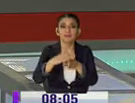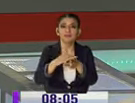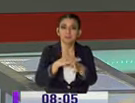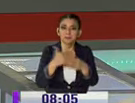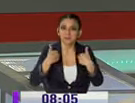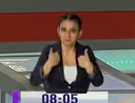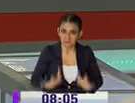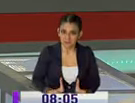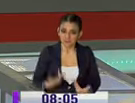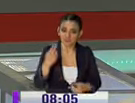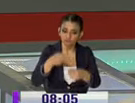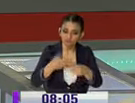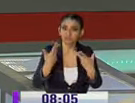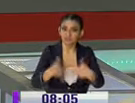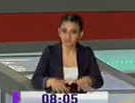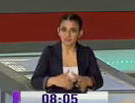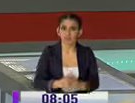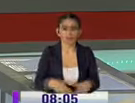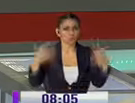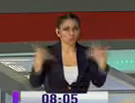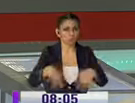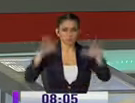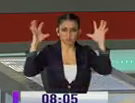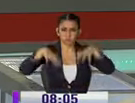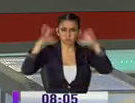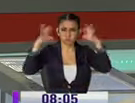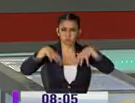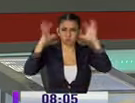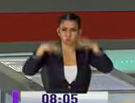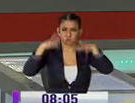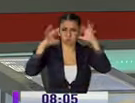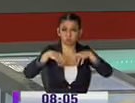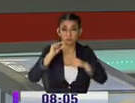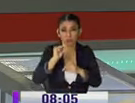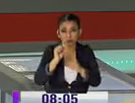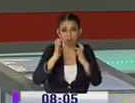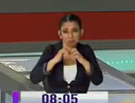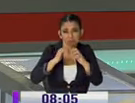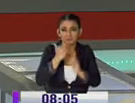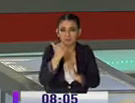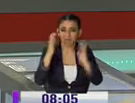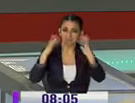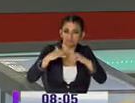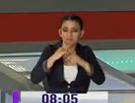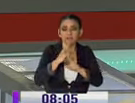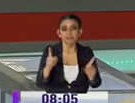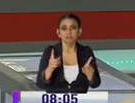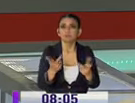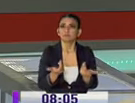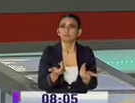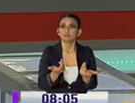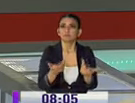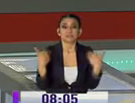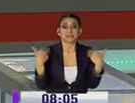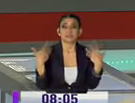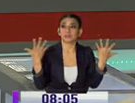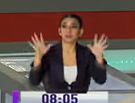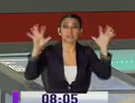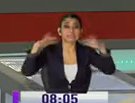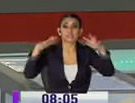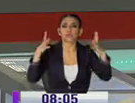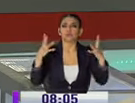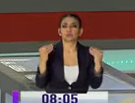invitarnos, estuvimos ahí, pues qué aguacero, es un poco nos bajó, ¿no? Nos bajó un poquito la alegría que